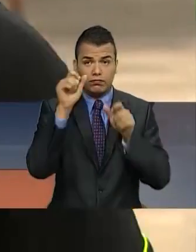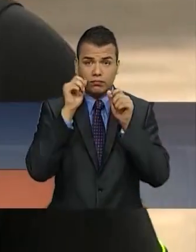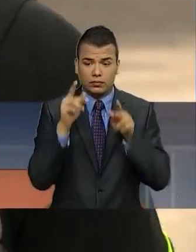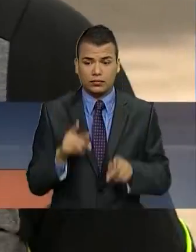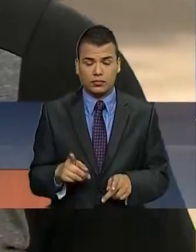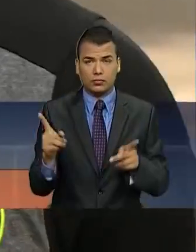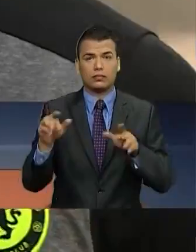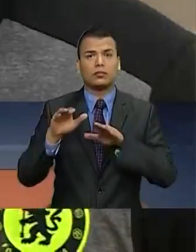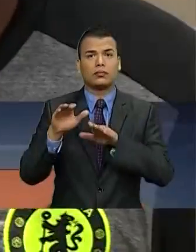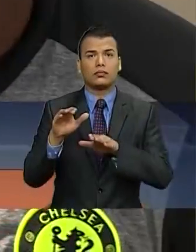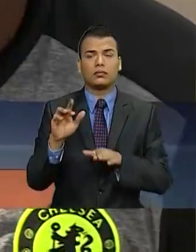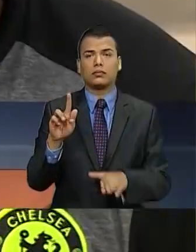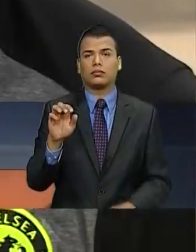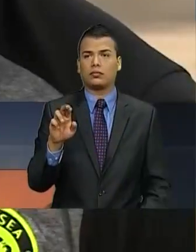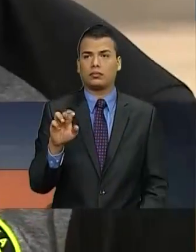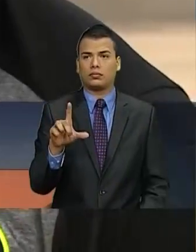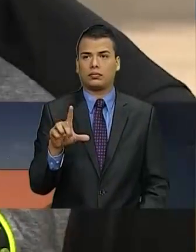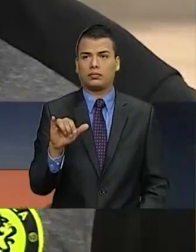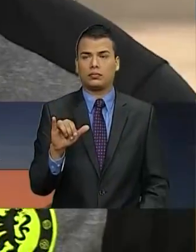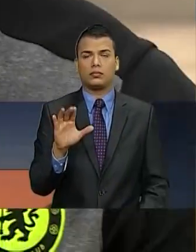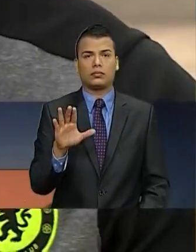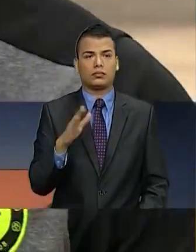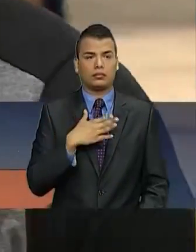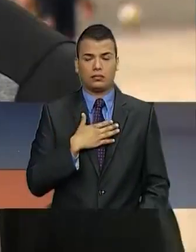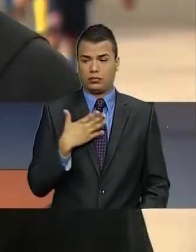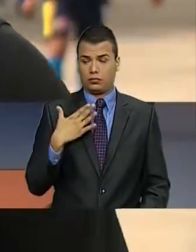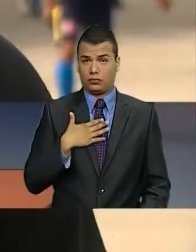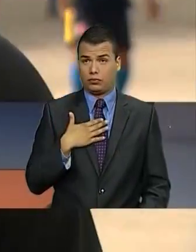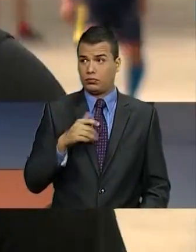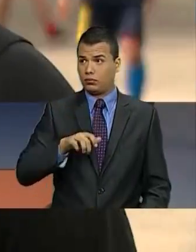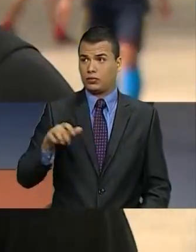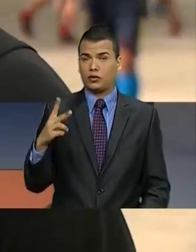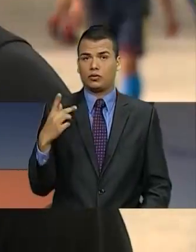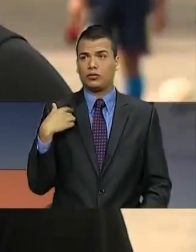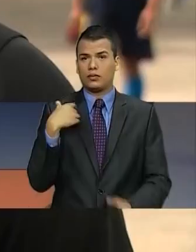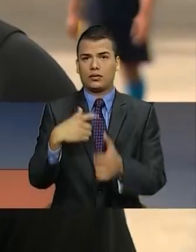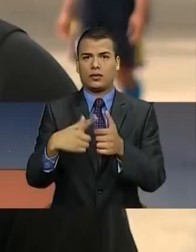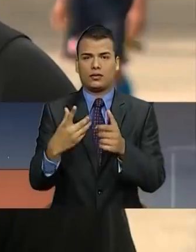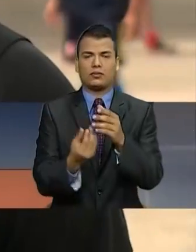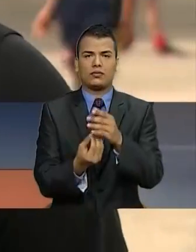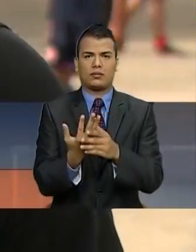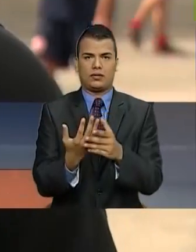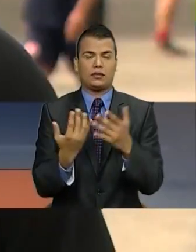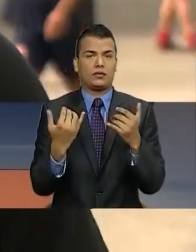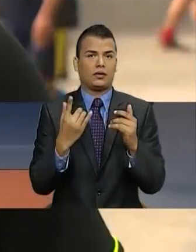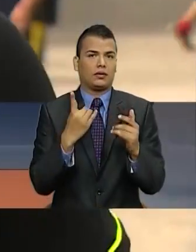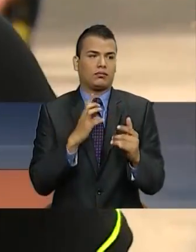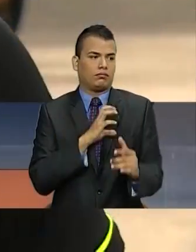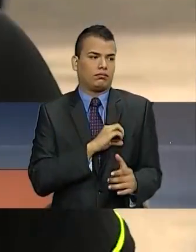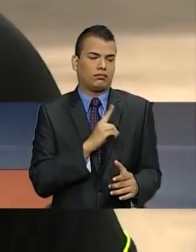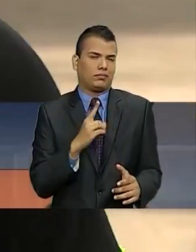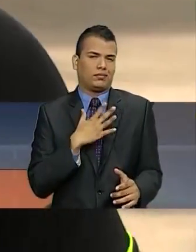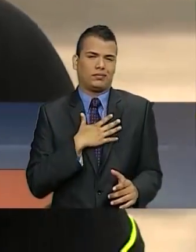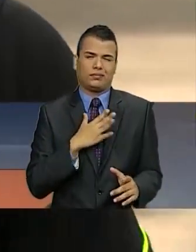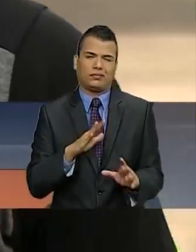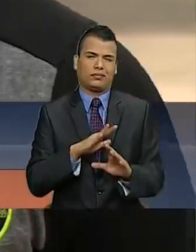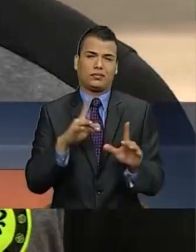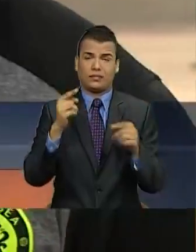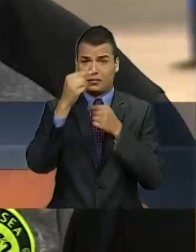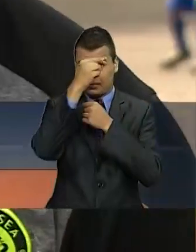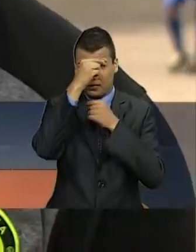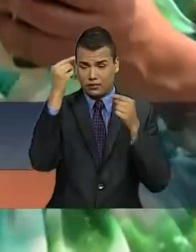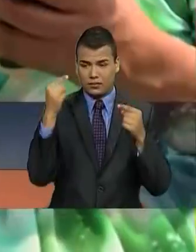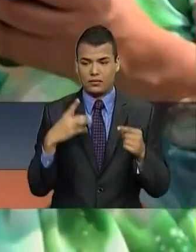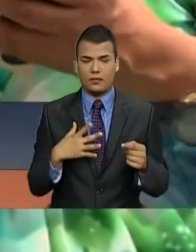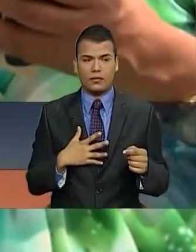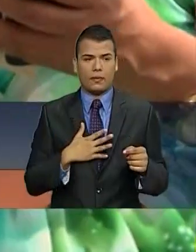representante, Ferley Raúl Villamil, y me llevó a mí y a dos compañeros para Pasto. Desafortunadamente me aburrí por una situación